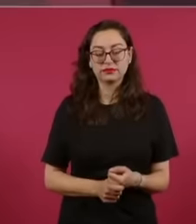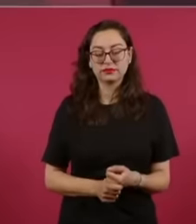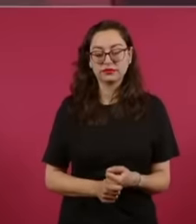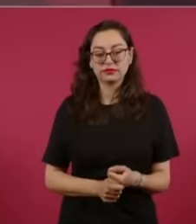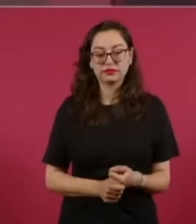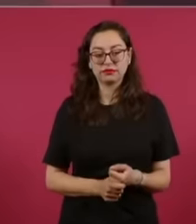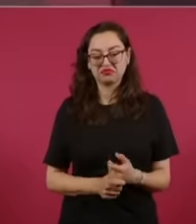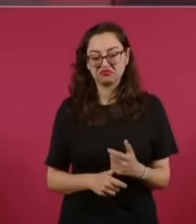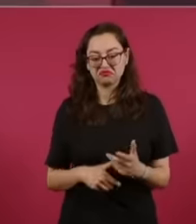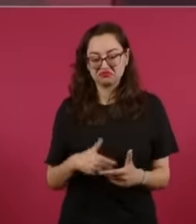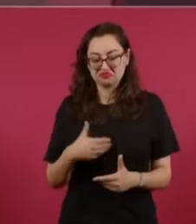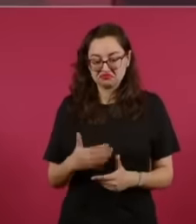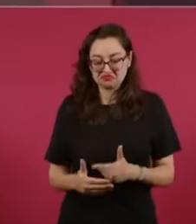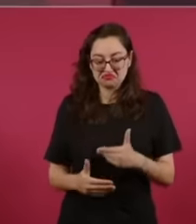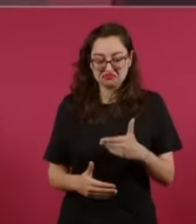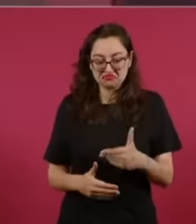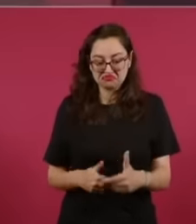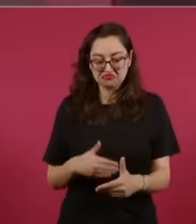prevalece